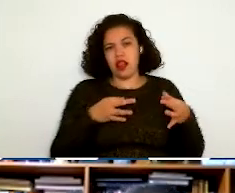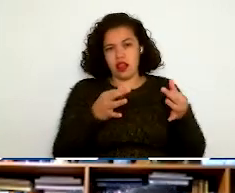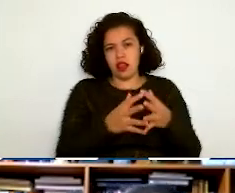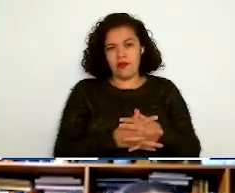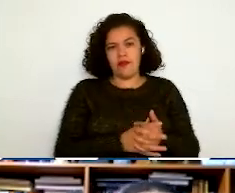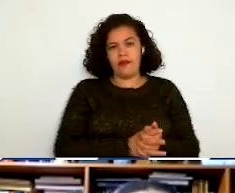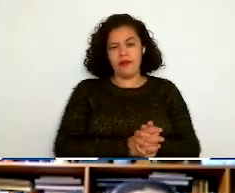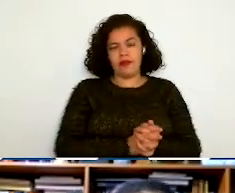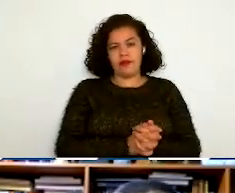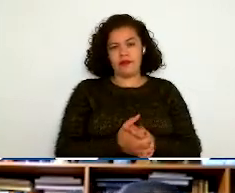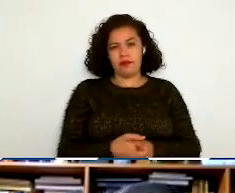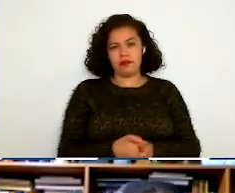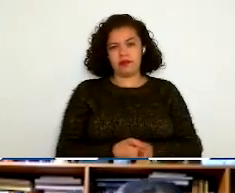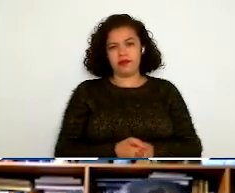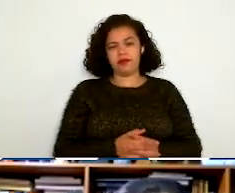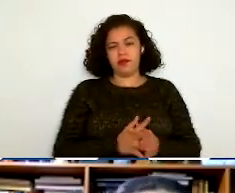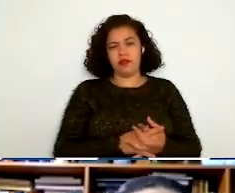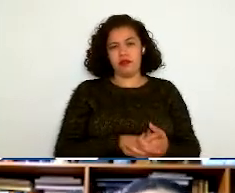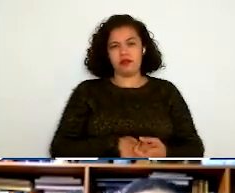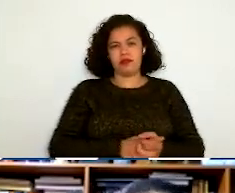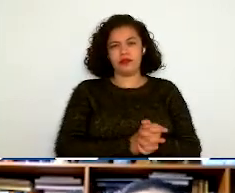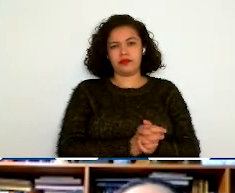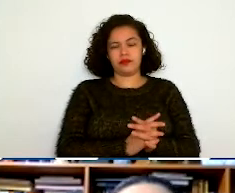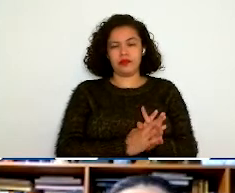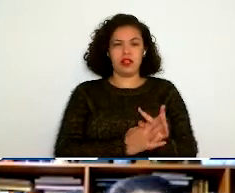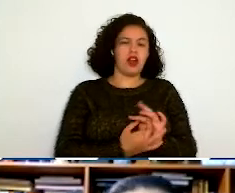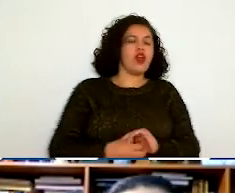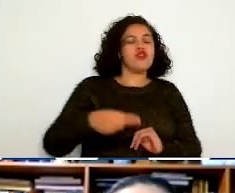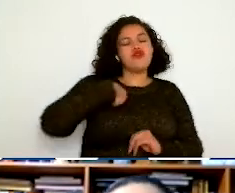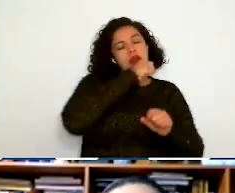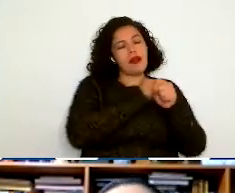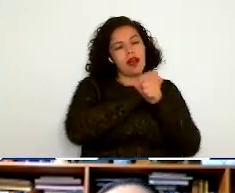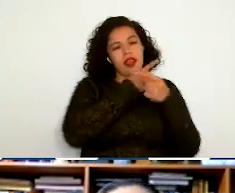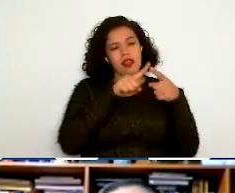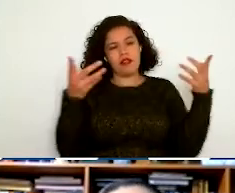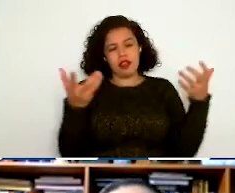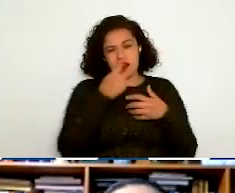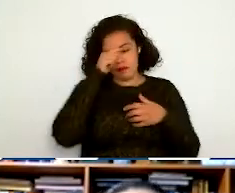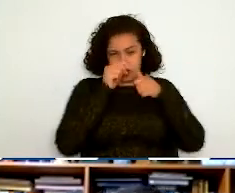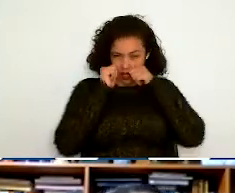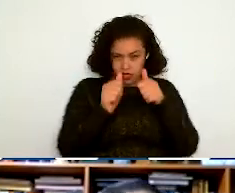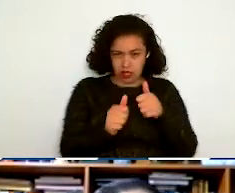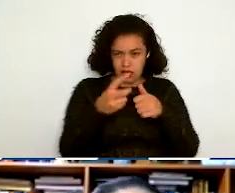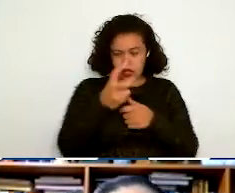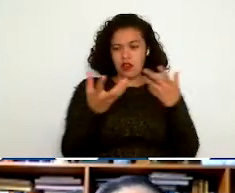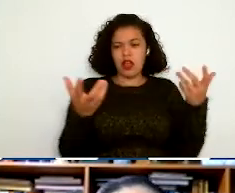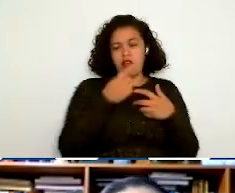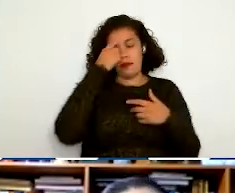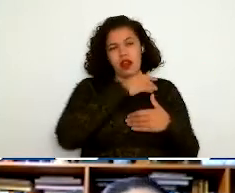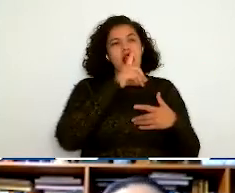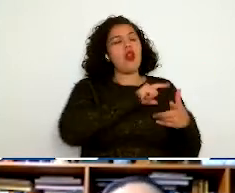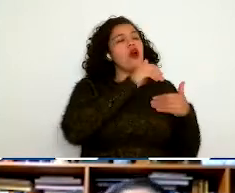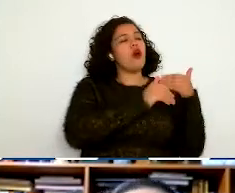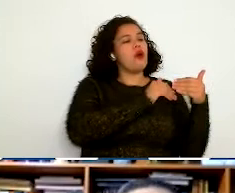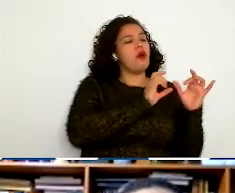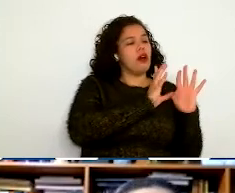la intención es que el que nosotros generemos estas prácticas diferentes de atención va a generar que a su vez dentro de la